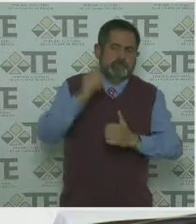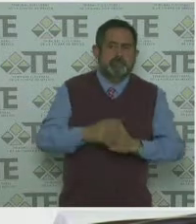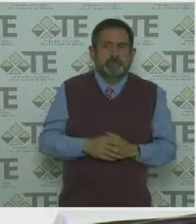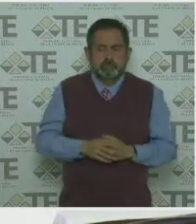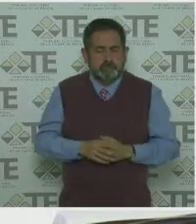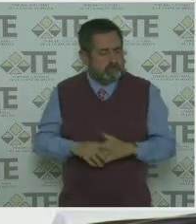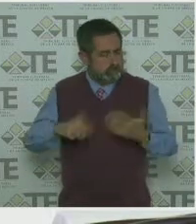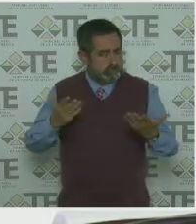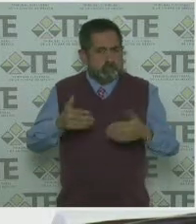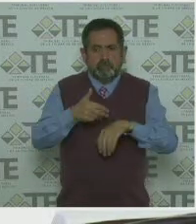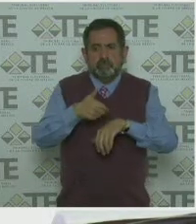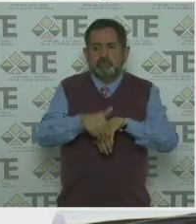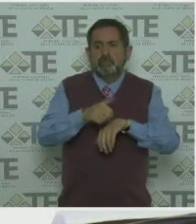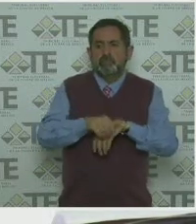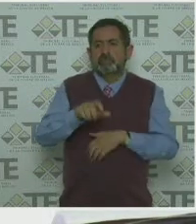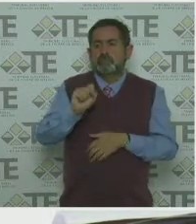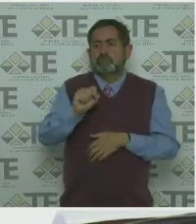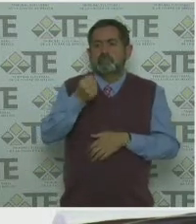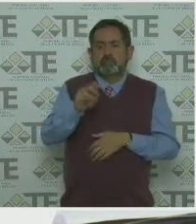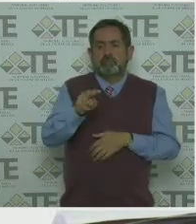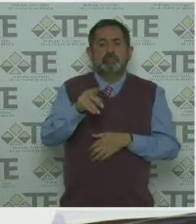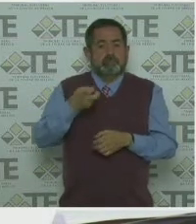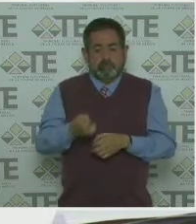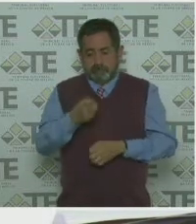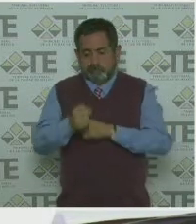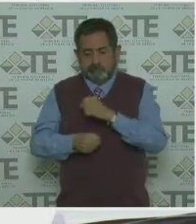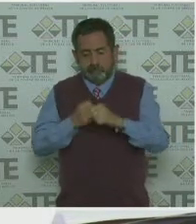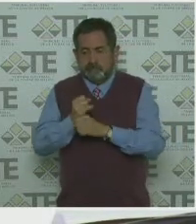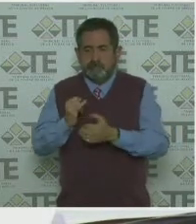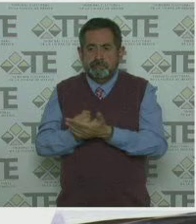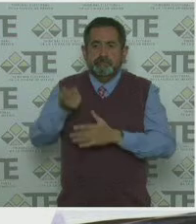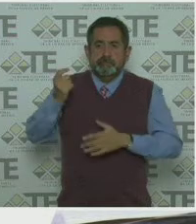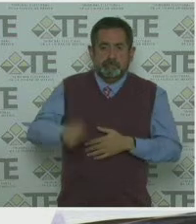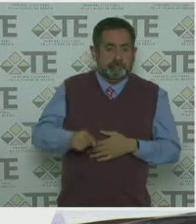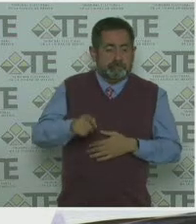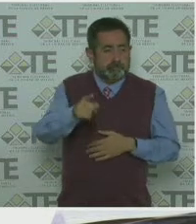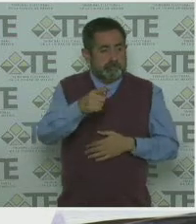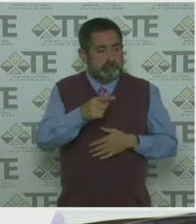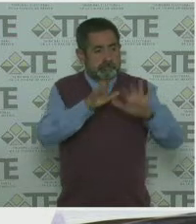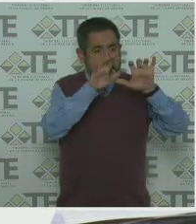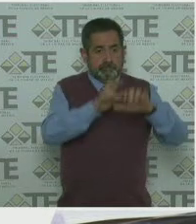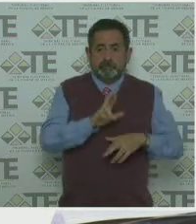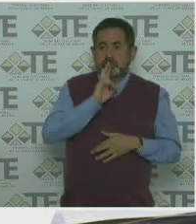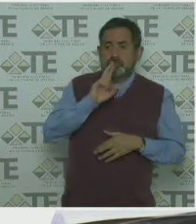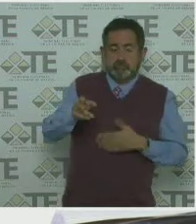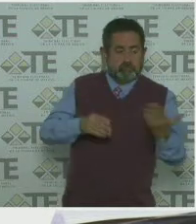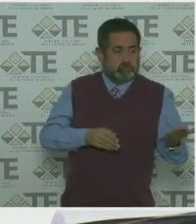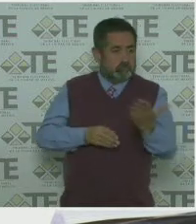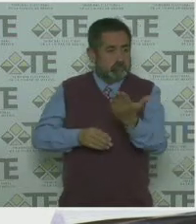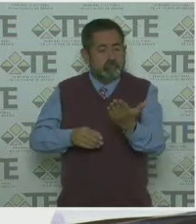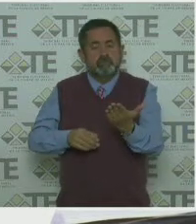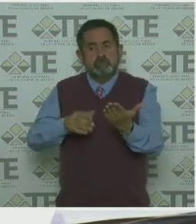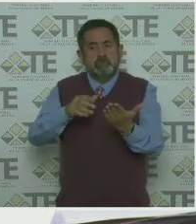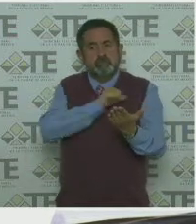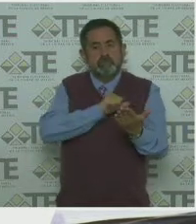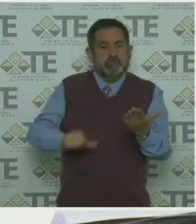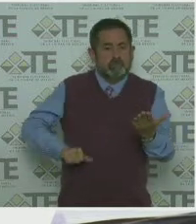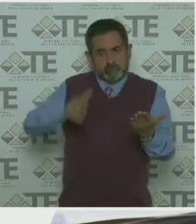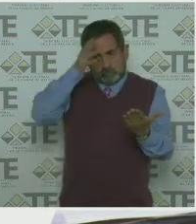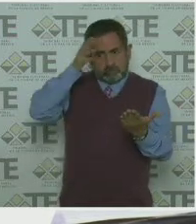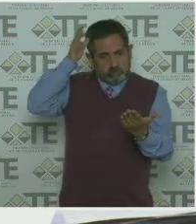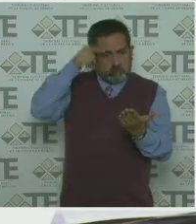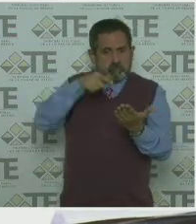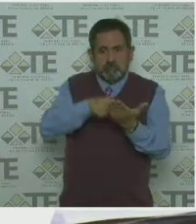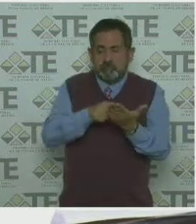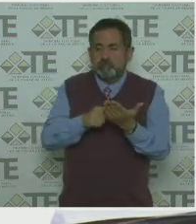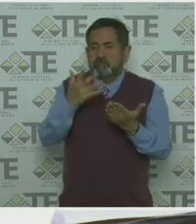en el juicio electoral 79 de este año esencialmente se resuelve. Se revoca el dictamen del órgano dictaminador de la Alcaldía Cuauhtémoc de 5 de marzo, en